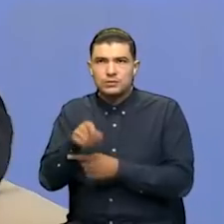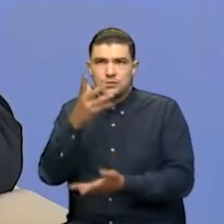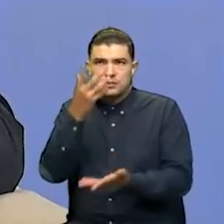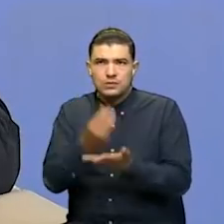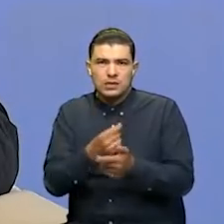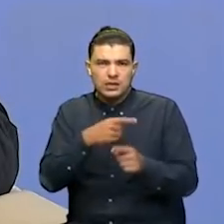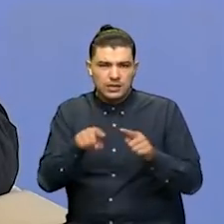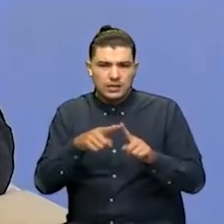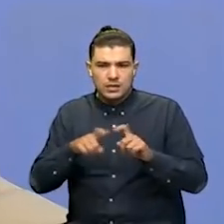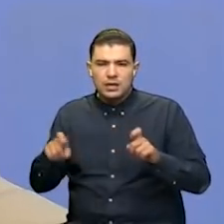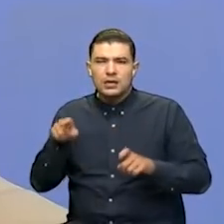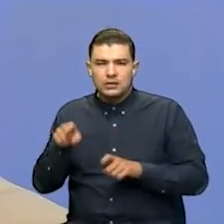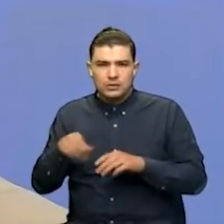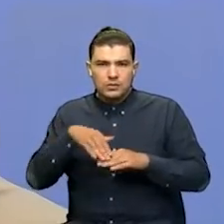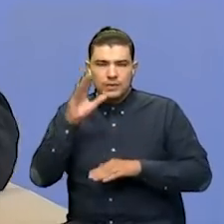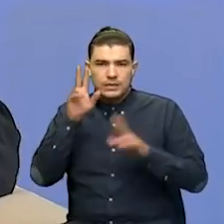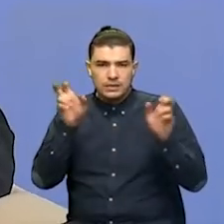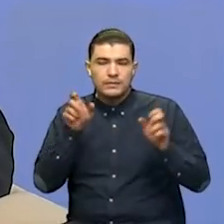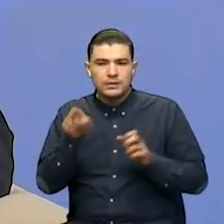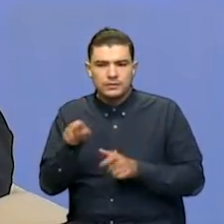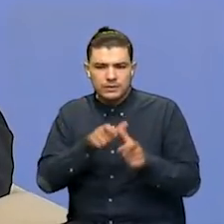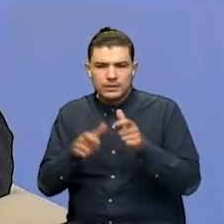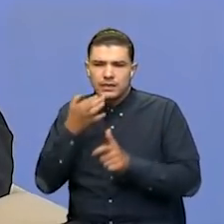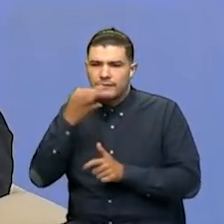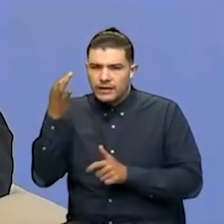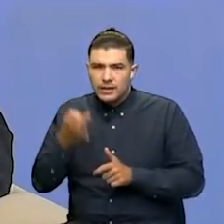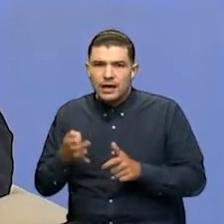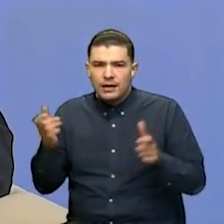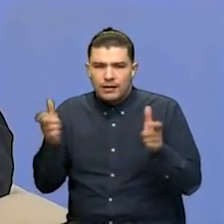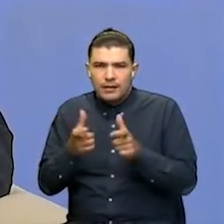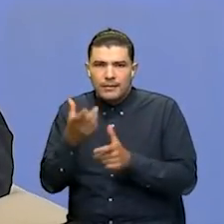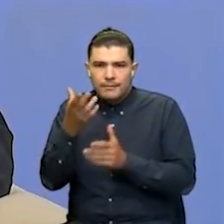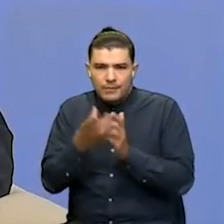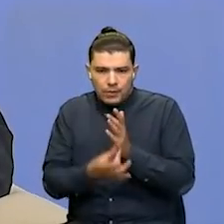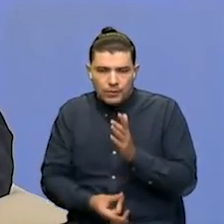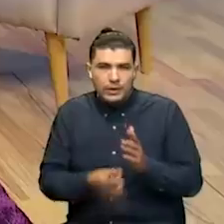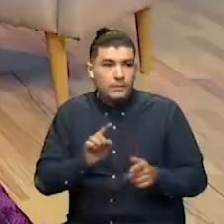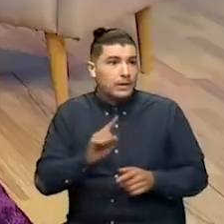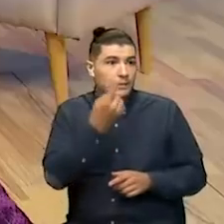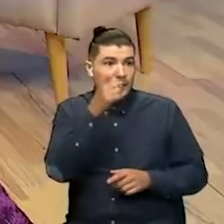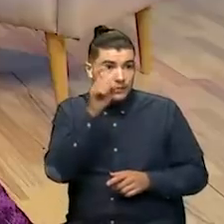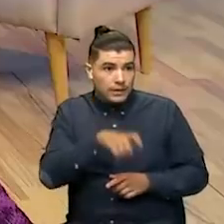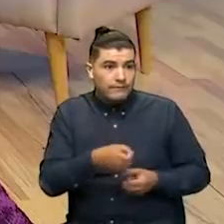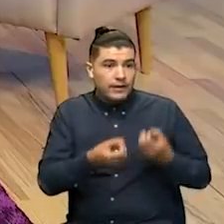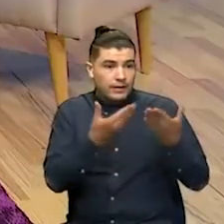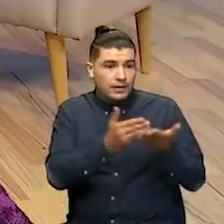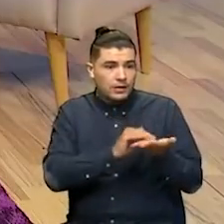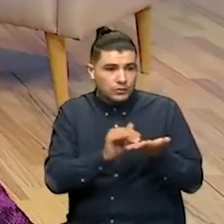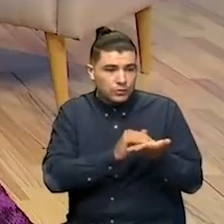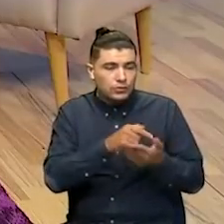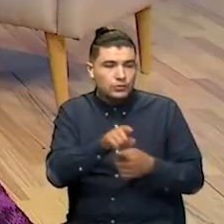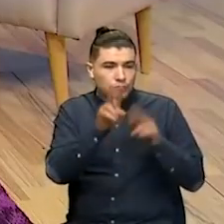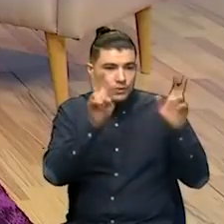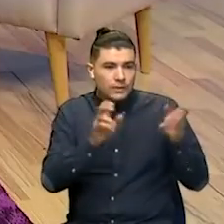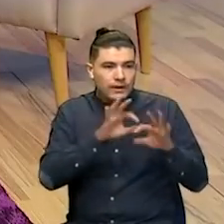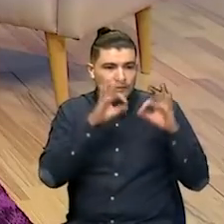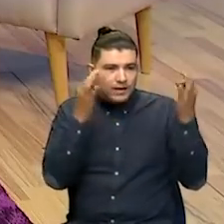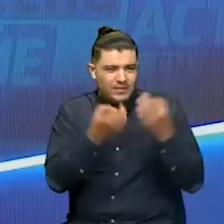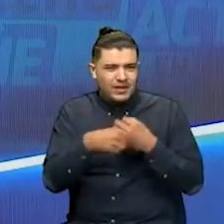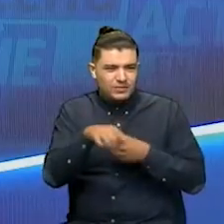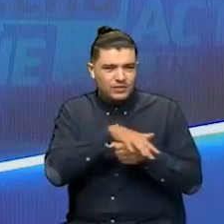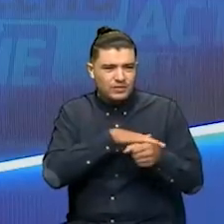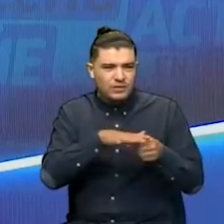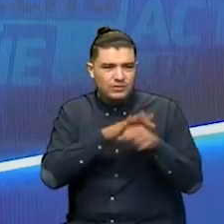y demás, entonces es más como por eso, para que sean personas de verdad escasos recursos. O sea, lo primero es solucionar su tema familiar, la situación de